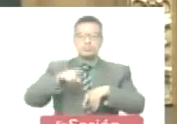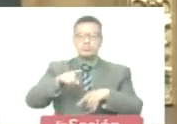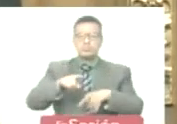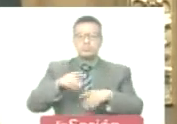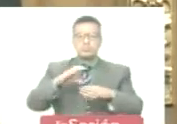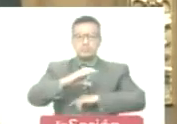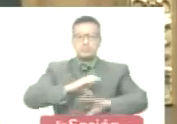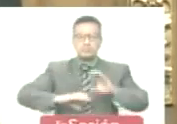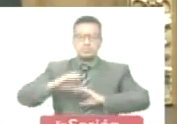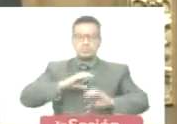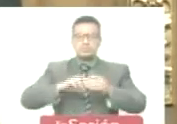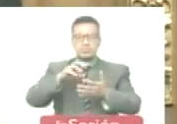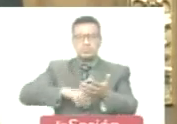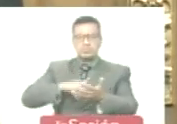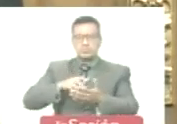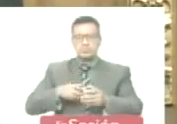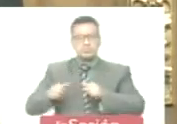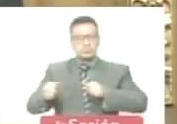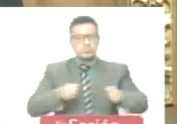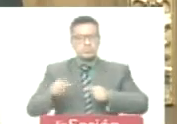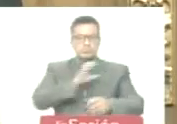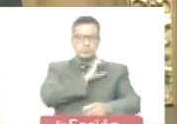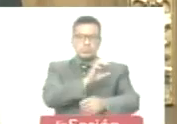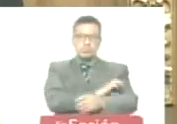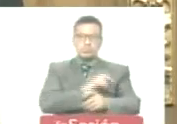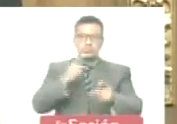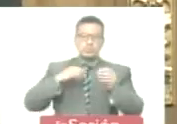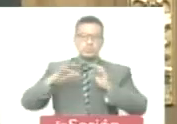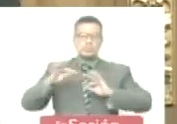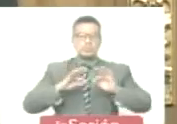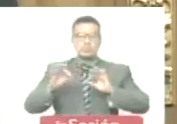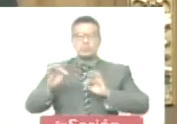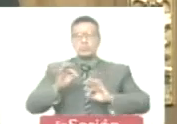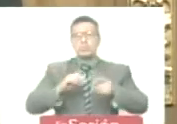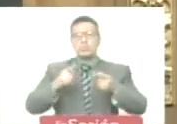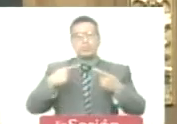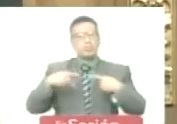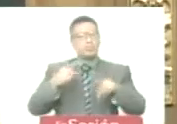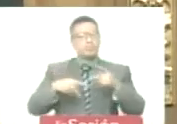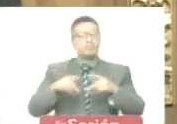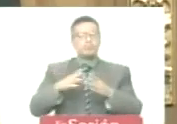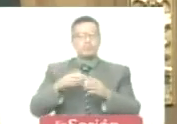ciencia y tecnología, agricultura, transporte, energía, turismo y cultura.